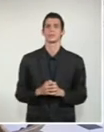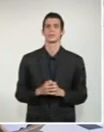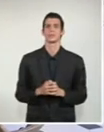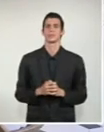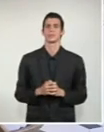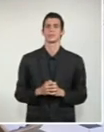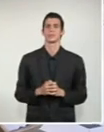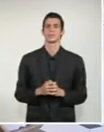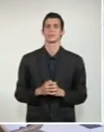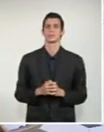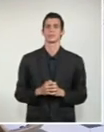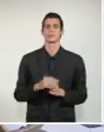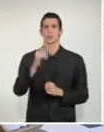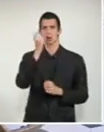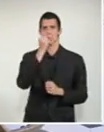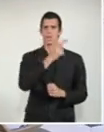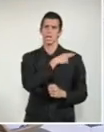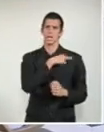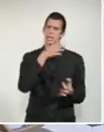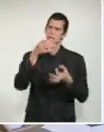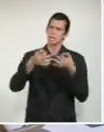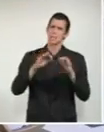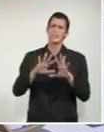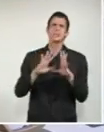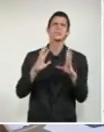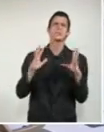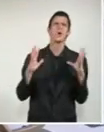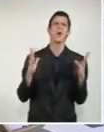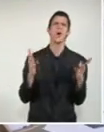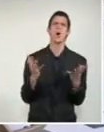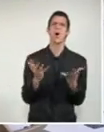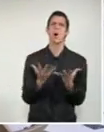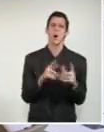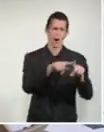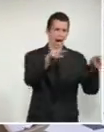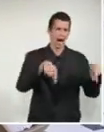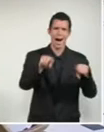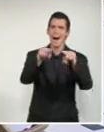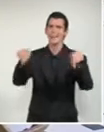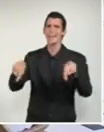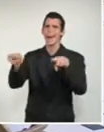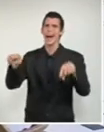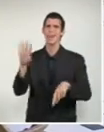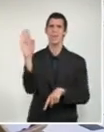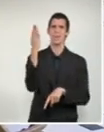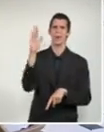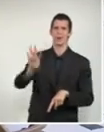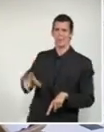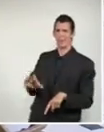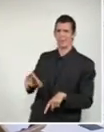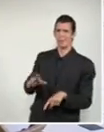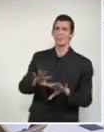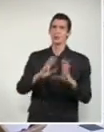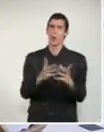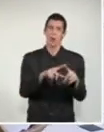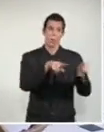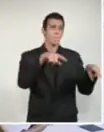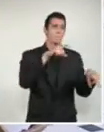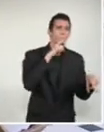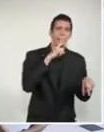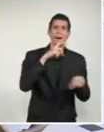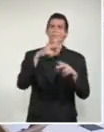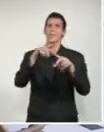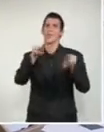de que los picaportes todas las áreas de acceso común de todos estos clientes nuestros se llenen con el hipoclorito de sodio